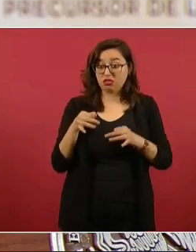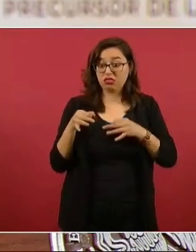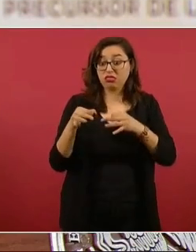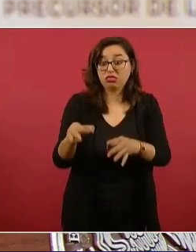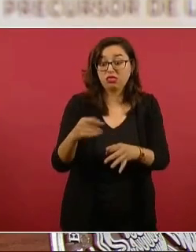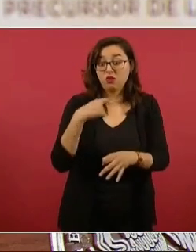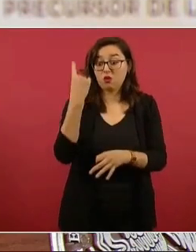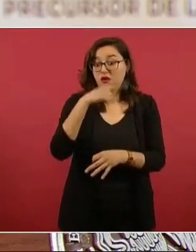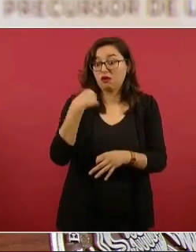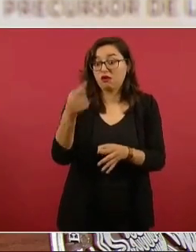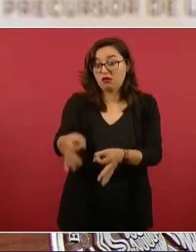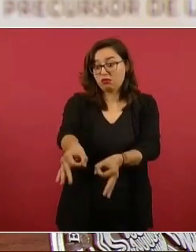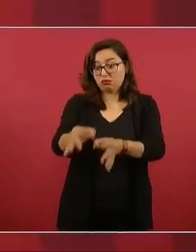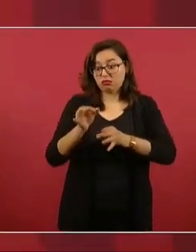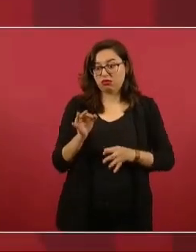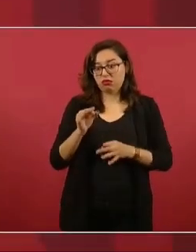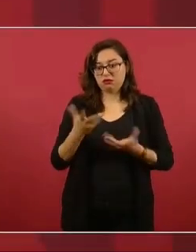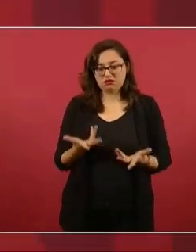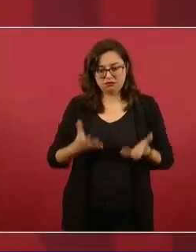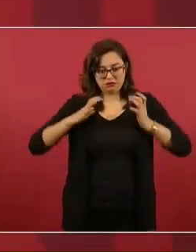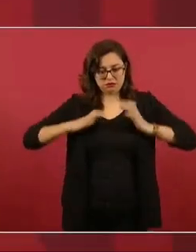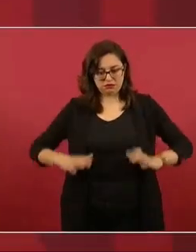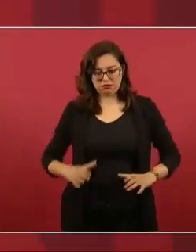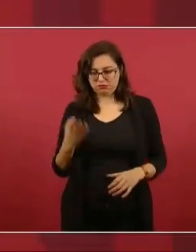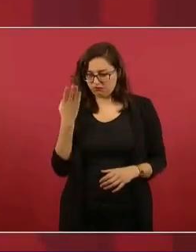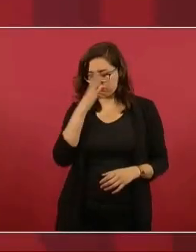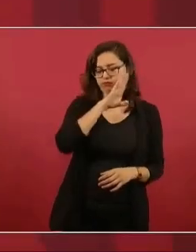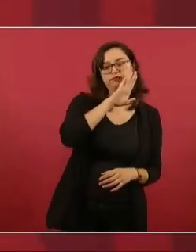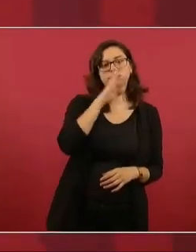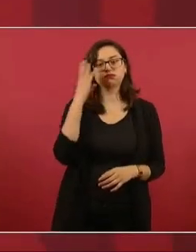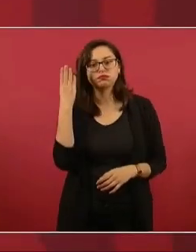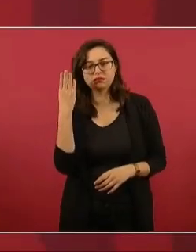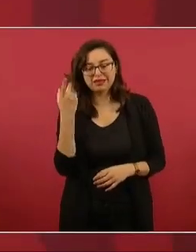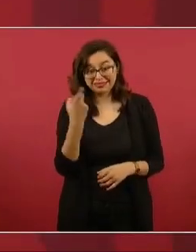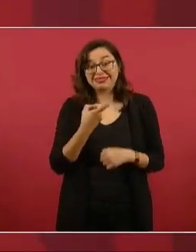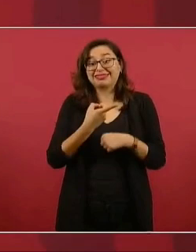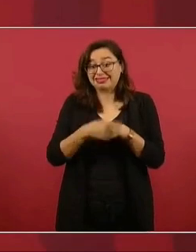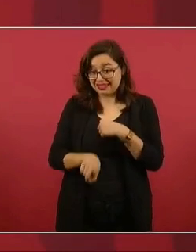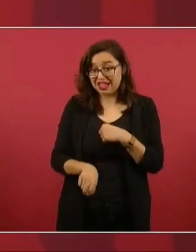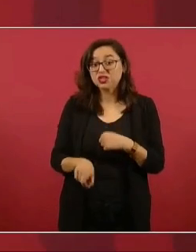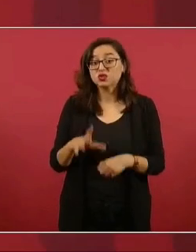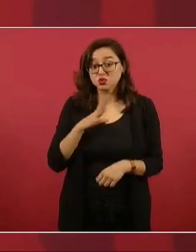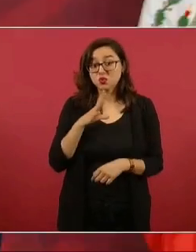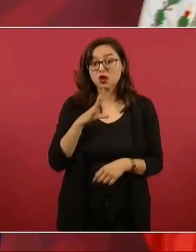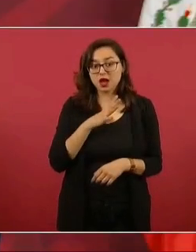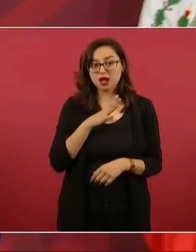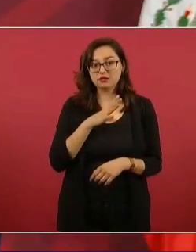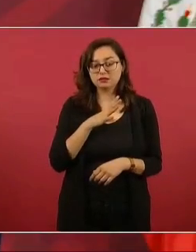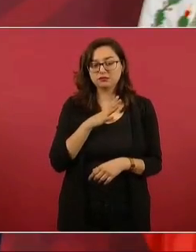Y aquí se va a hacer la presentación. Y además lo estamos diciendo a tiempo